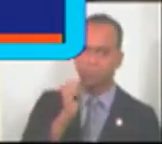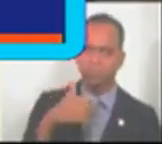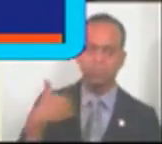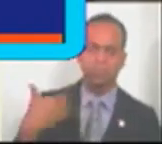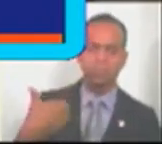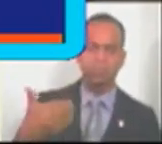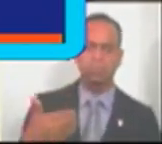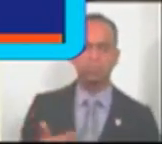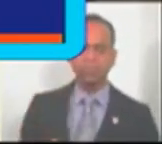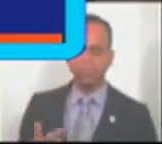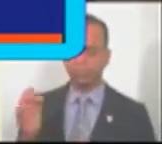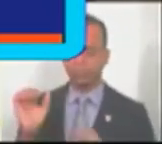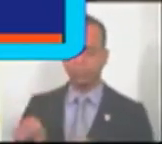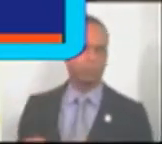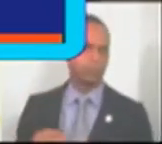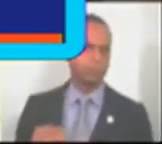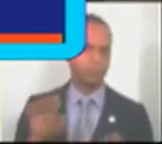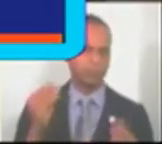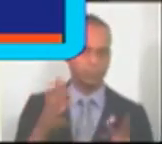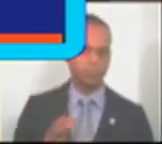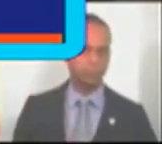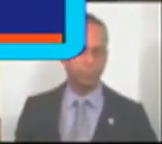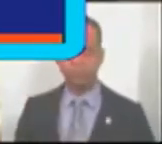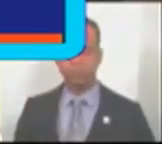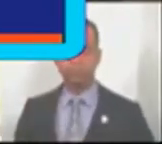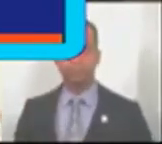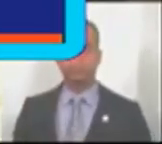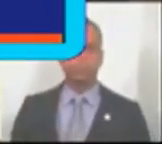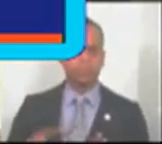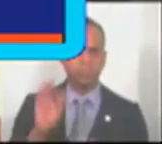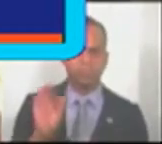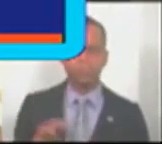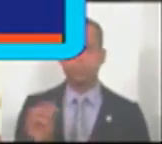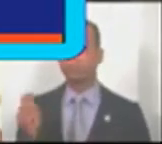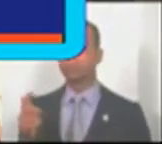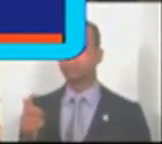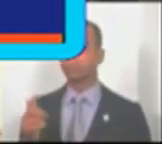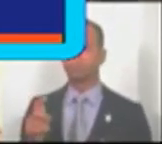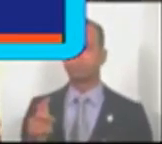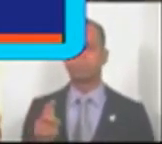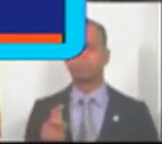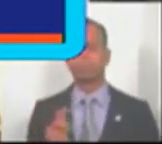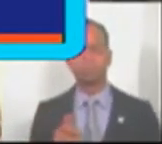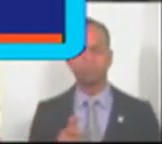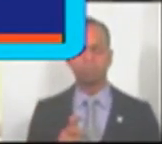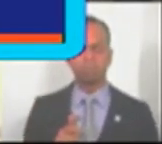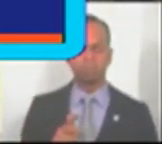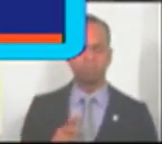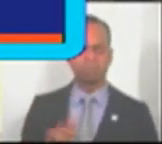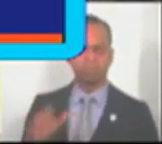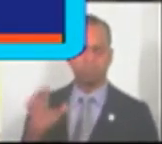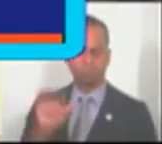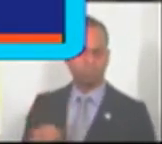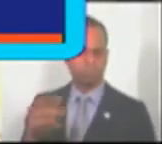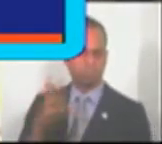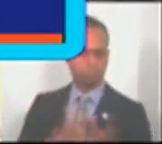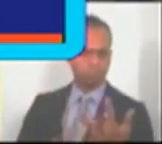que compartimos una cierta identidad y una lengua, que